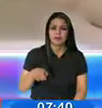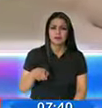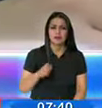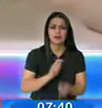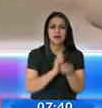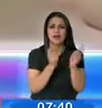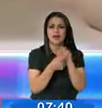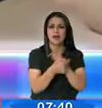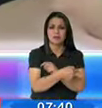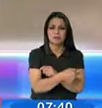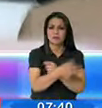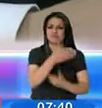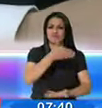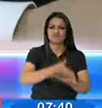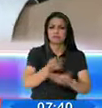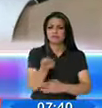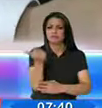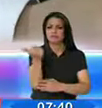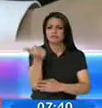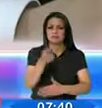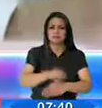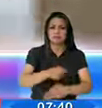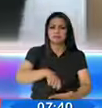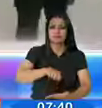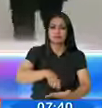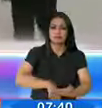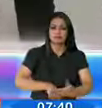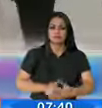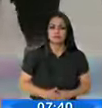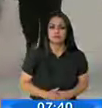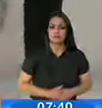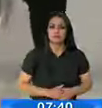la inconstitucionalidad de este instrumento administrativo.